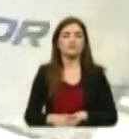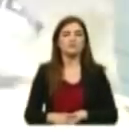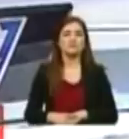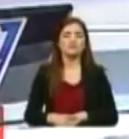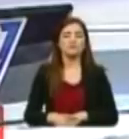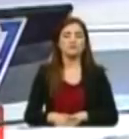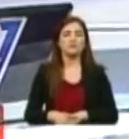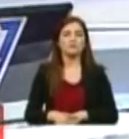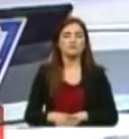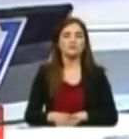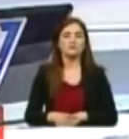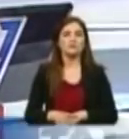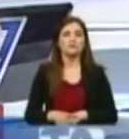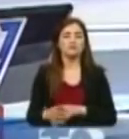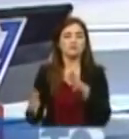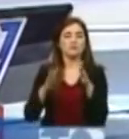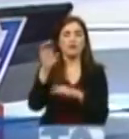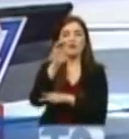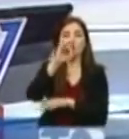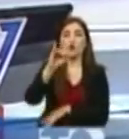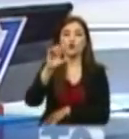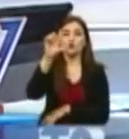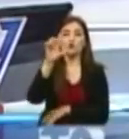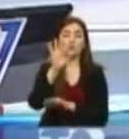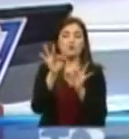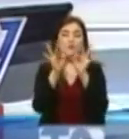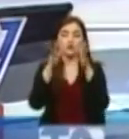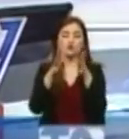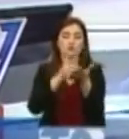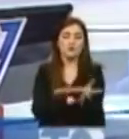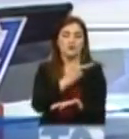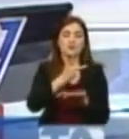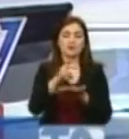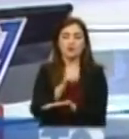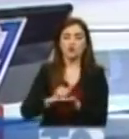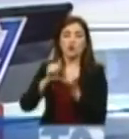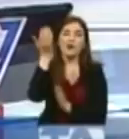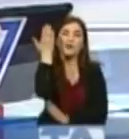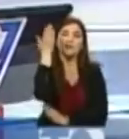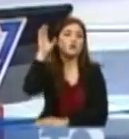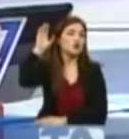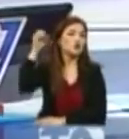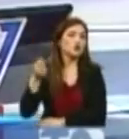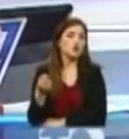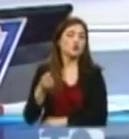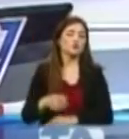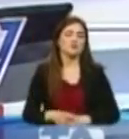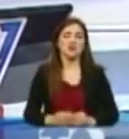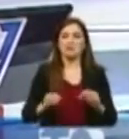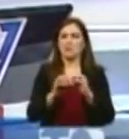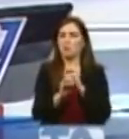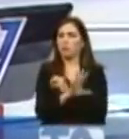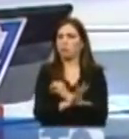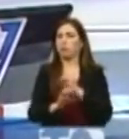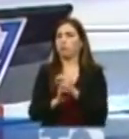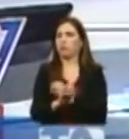24 horas. Entre enero y julio, las prefecturas de Pichincha y Azuay y la alcaldía de Cuenca registran un incremento